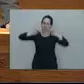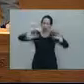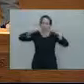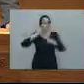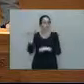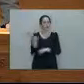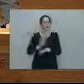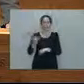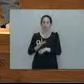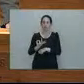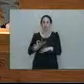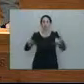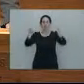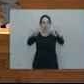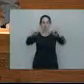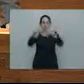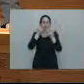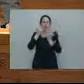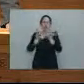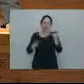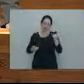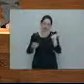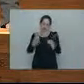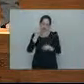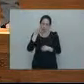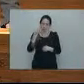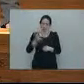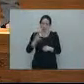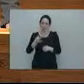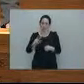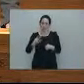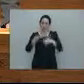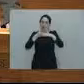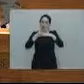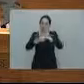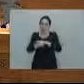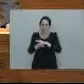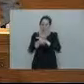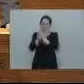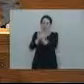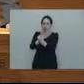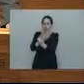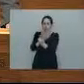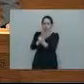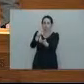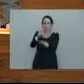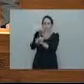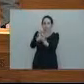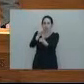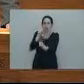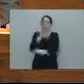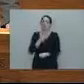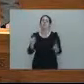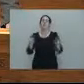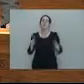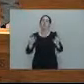el mundo de las eléctricas no es precisamente el mundo, digamos, empresarial más accesible, pero en todo caso creemos que sí lo puede intentar, quien lo